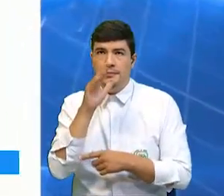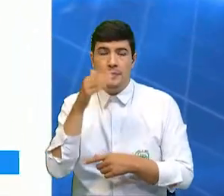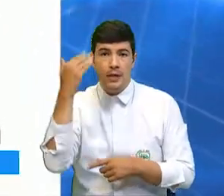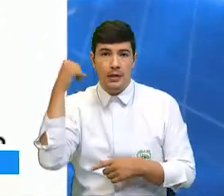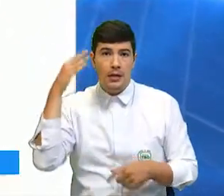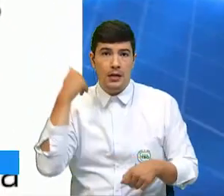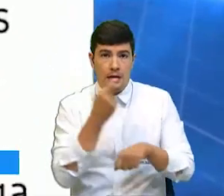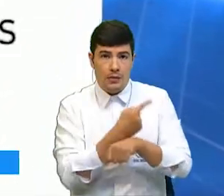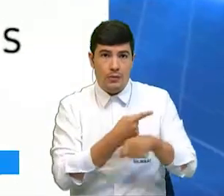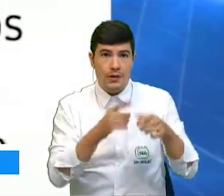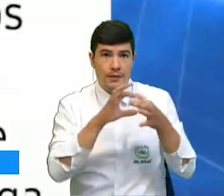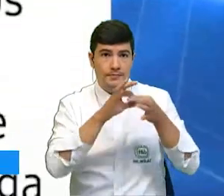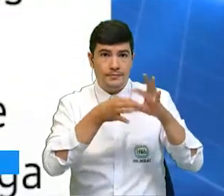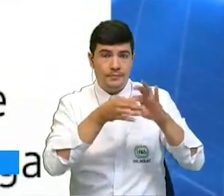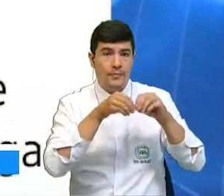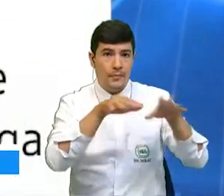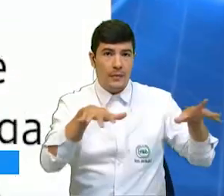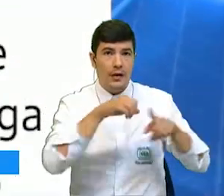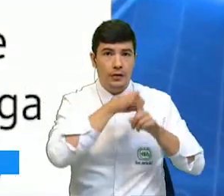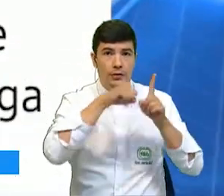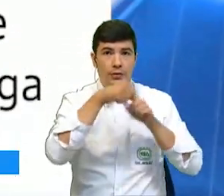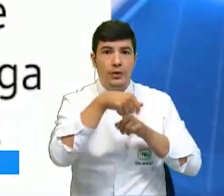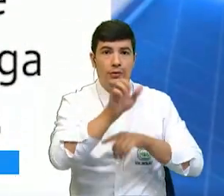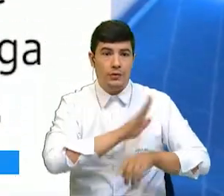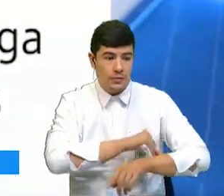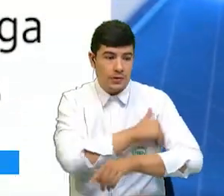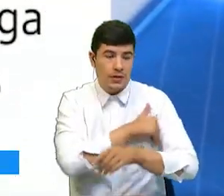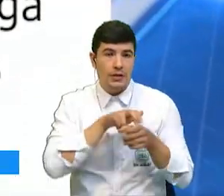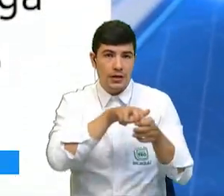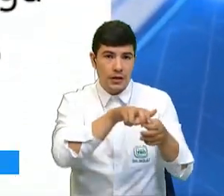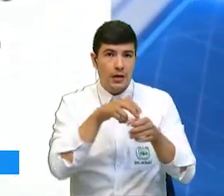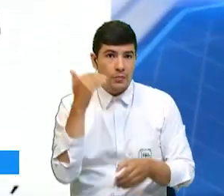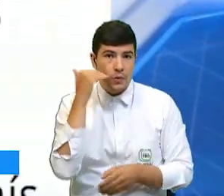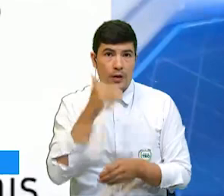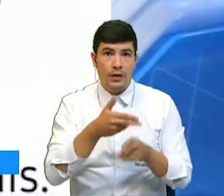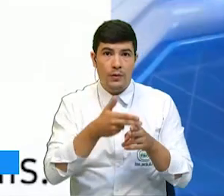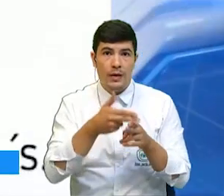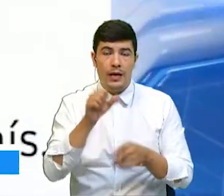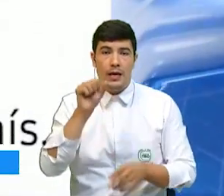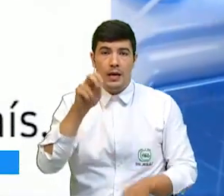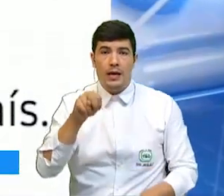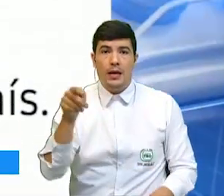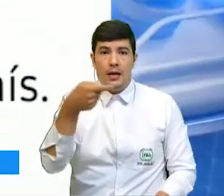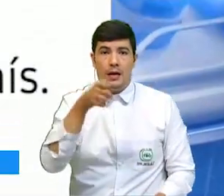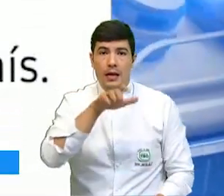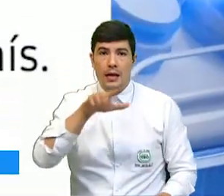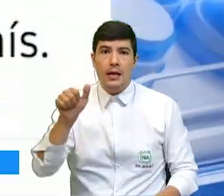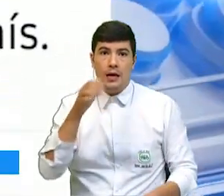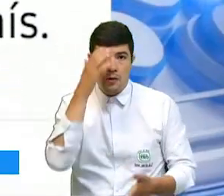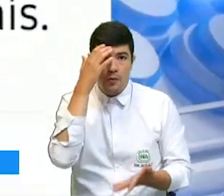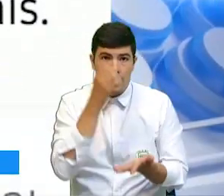últimas horas, a través de las redes sociales, la ministra de Transporte, Ángela María Orozco, se solidarizó con los transportadores en norte de Santander.